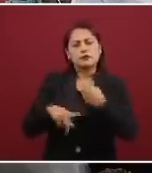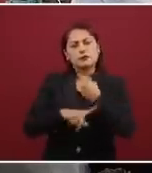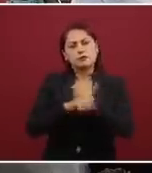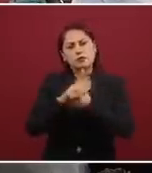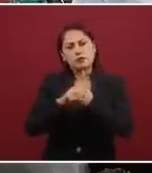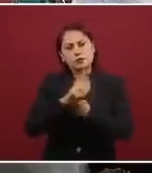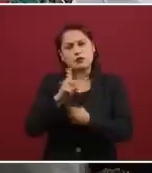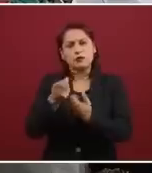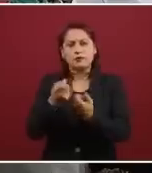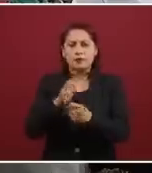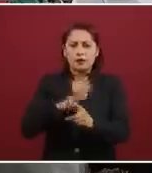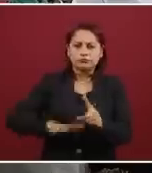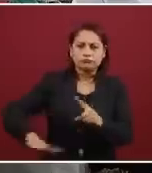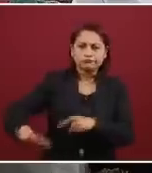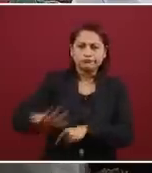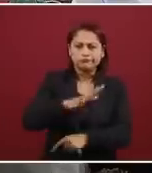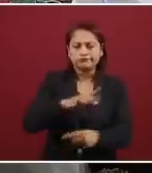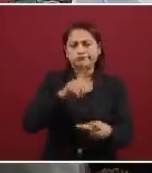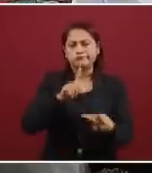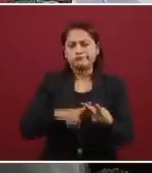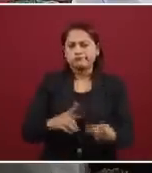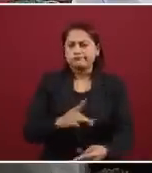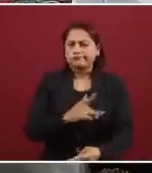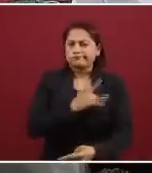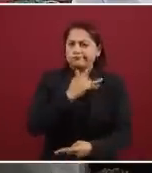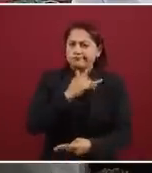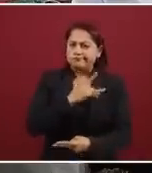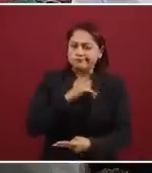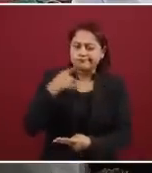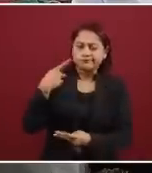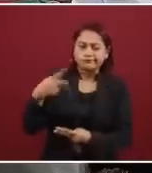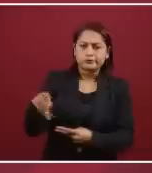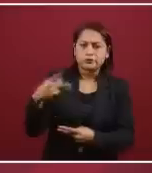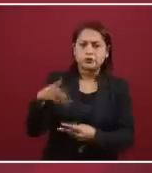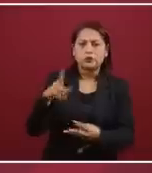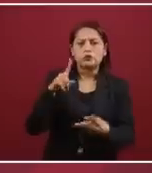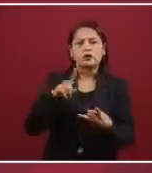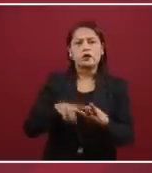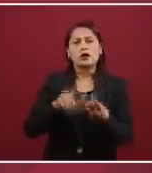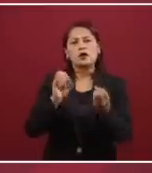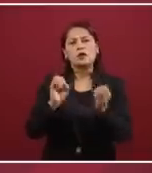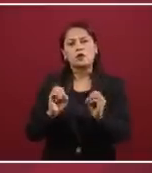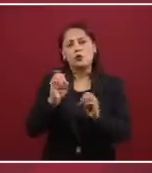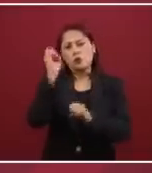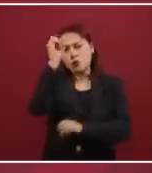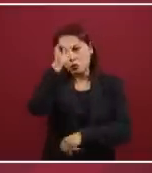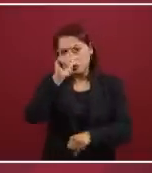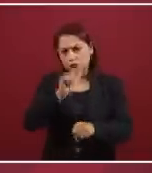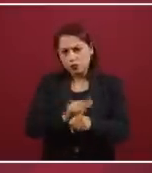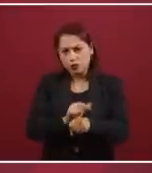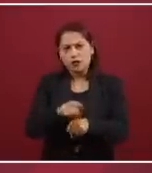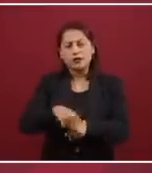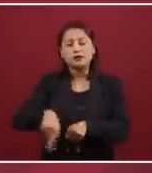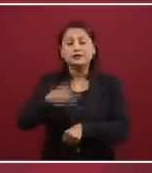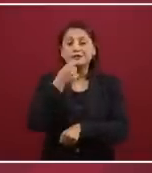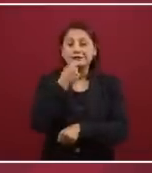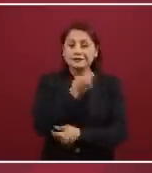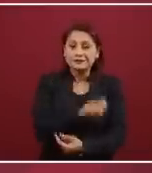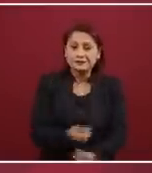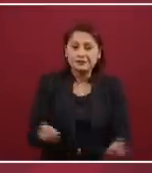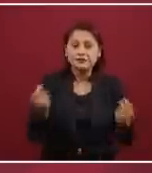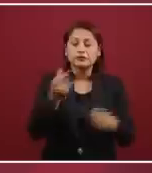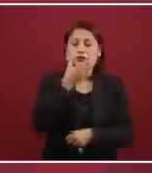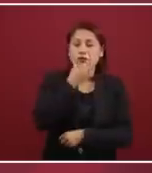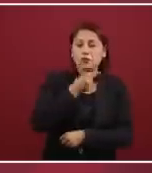emocionales, culturales, que hacen propensa a la persona, en particular niños, niñas, juventudes,